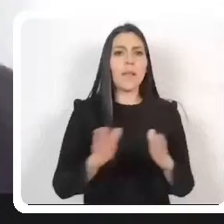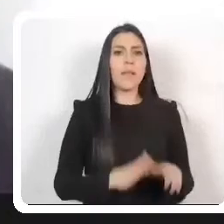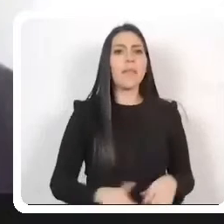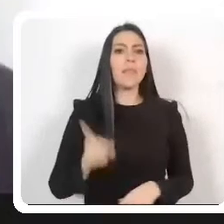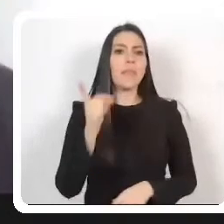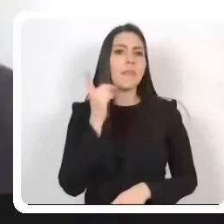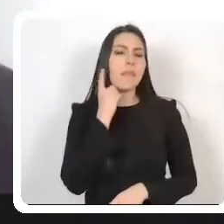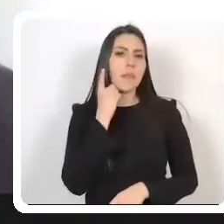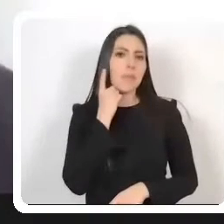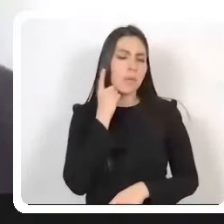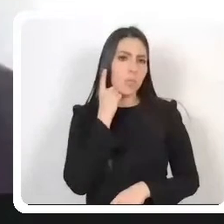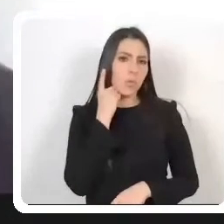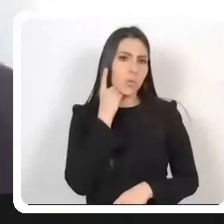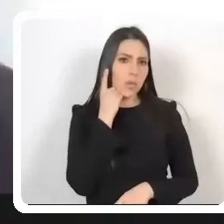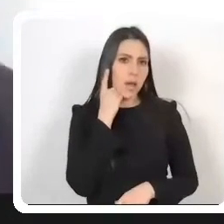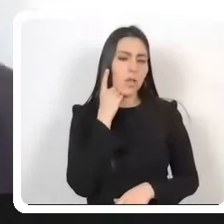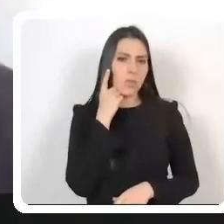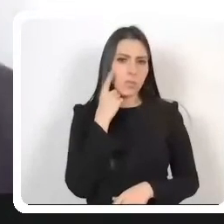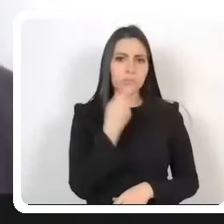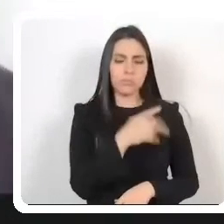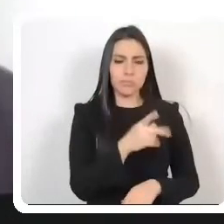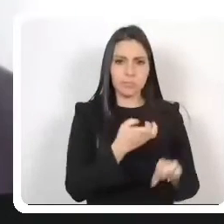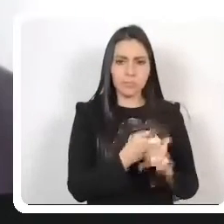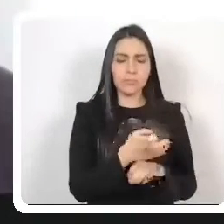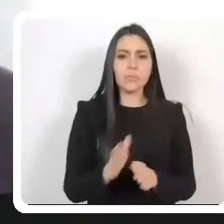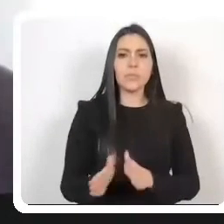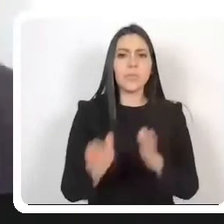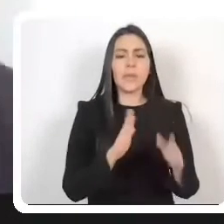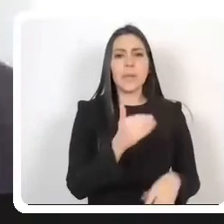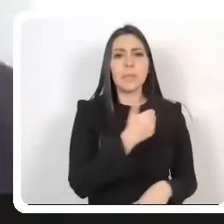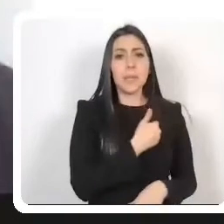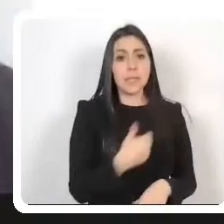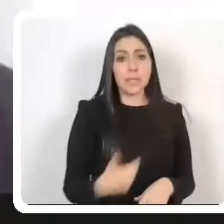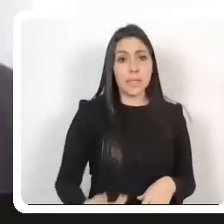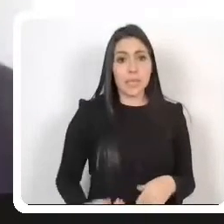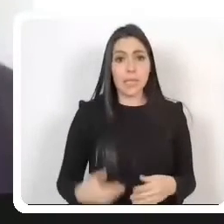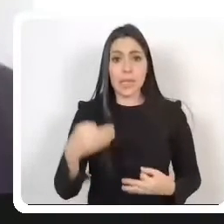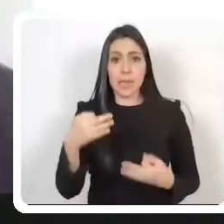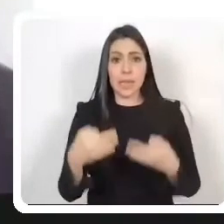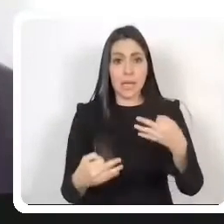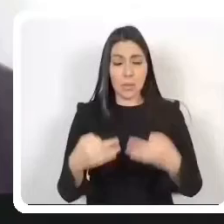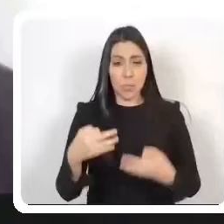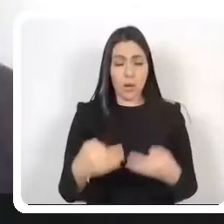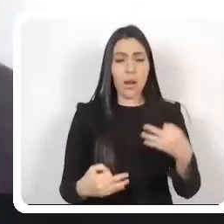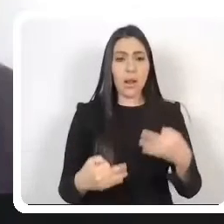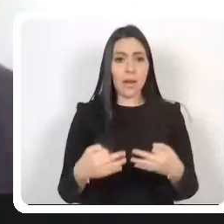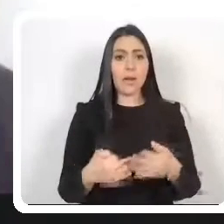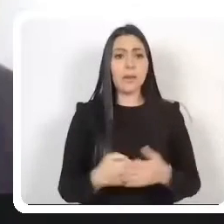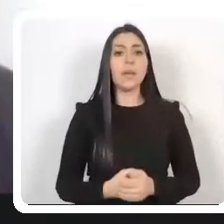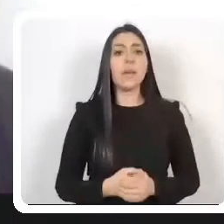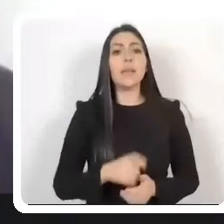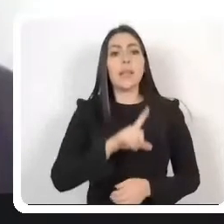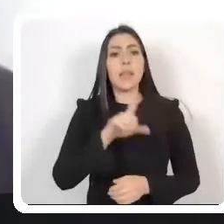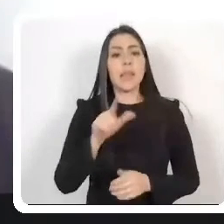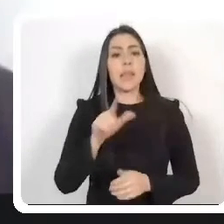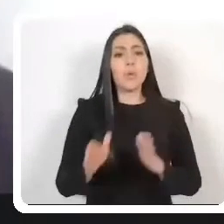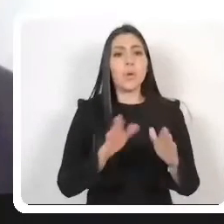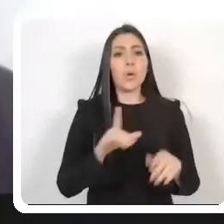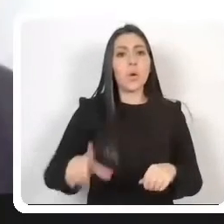Asamblea Departamental, presidente del Tribunal de Justicia y gobernador